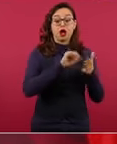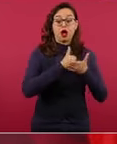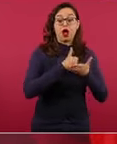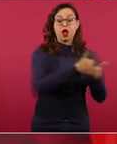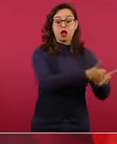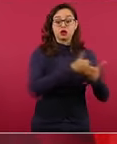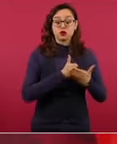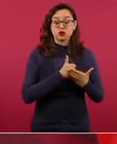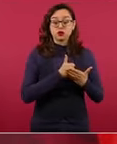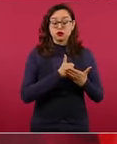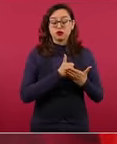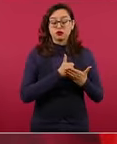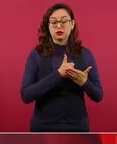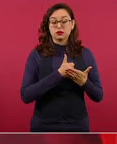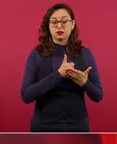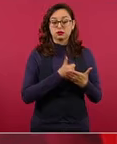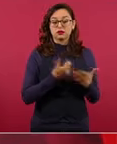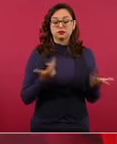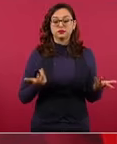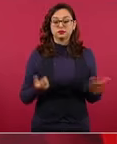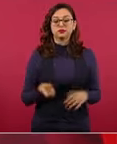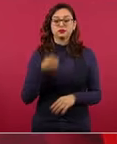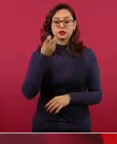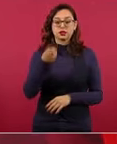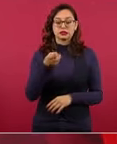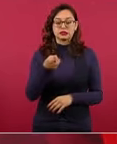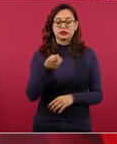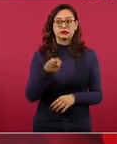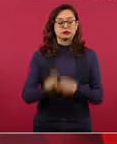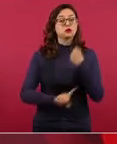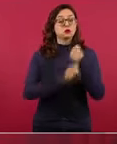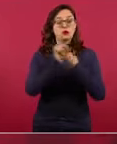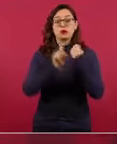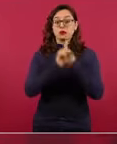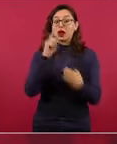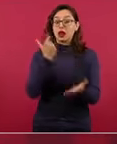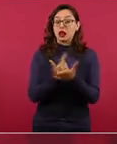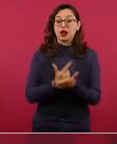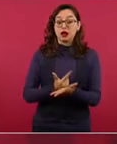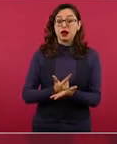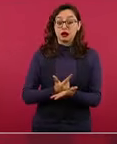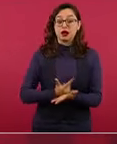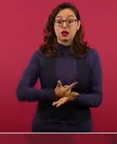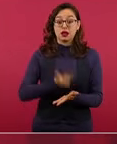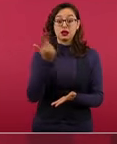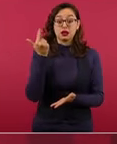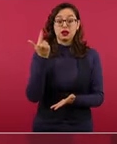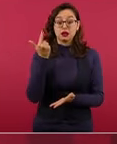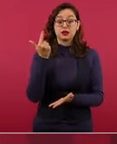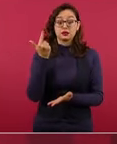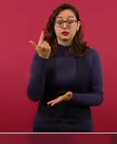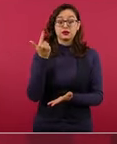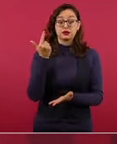es una amenaza d